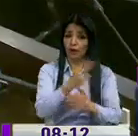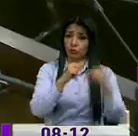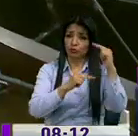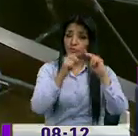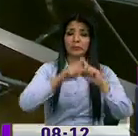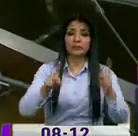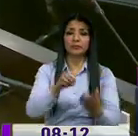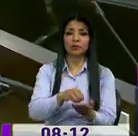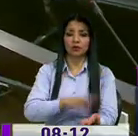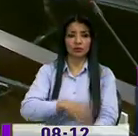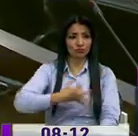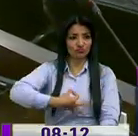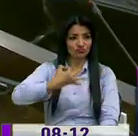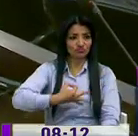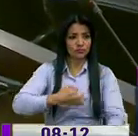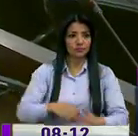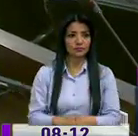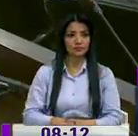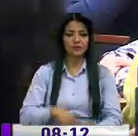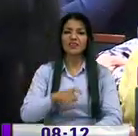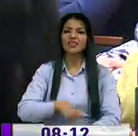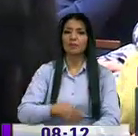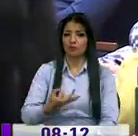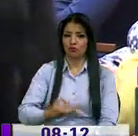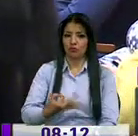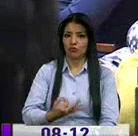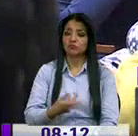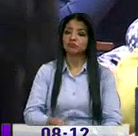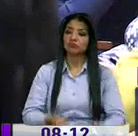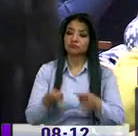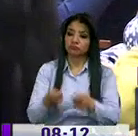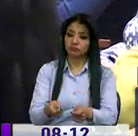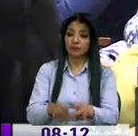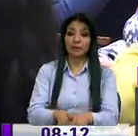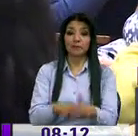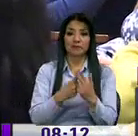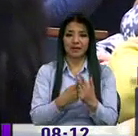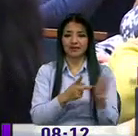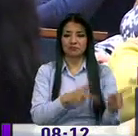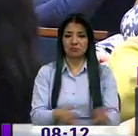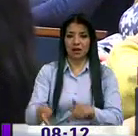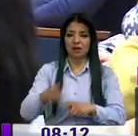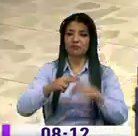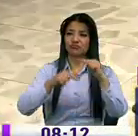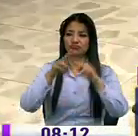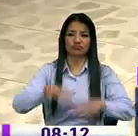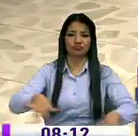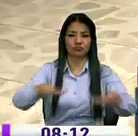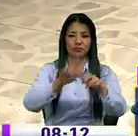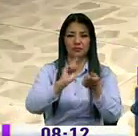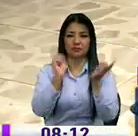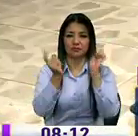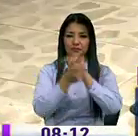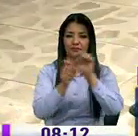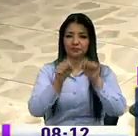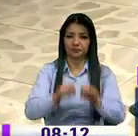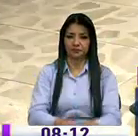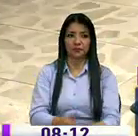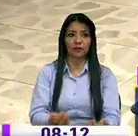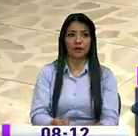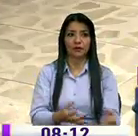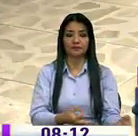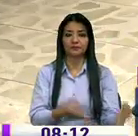Hablaron sobre un tiempo prudente que la entidad municipal les otorgará antes de ingresar con el plan de modernización. Hoy día por lo menos tenemos una prórroga